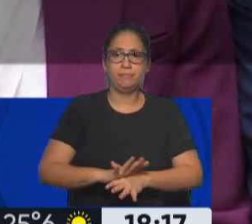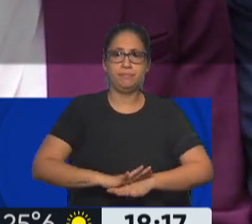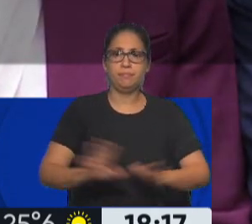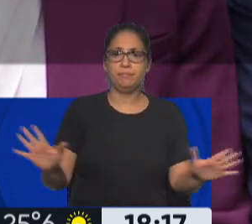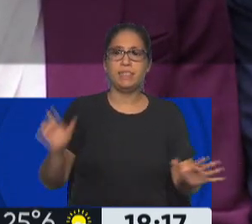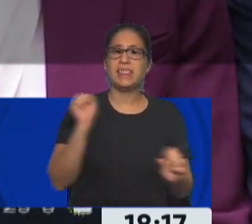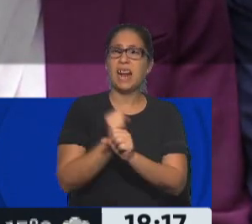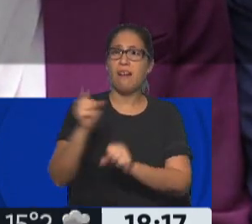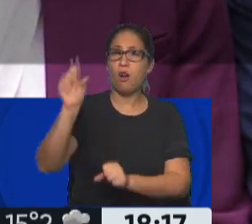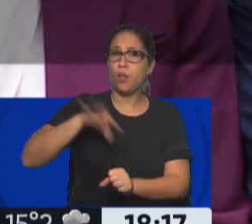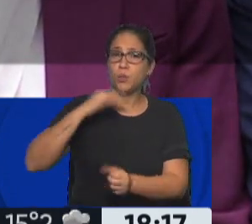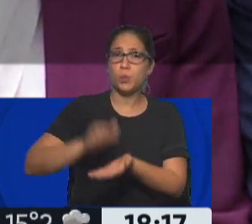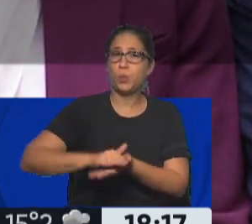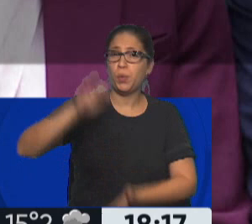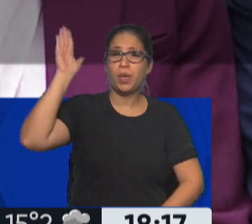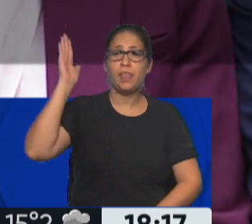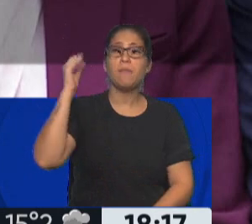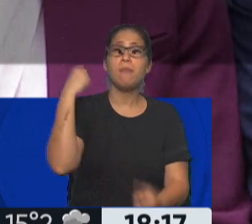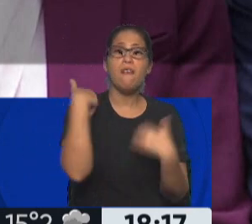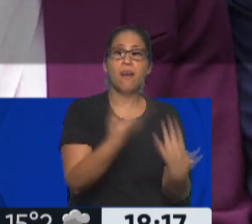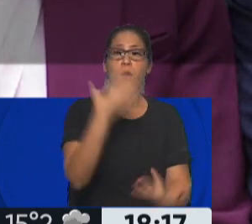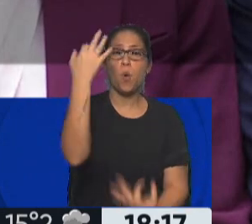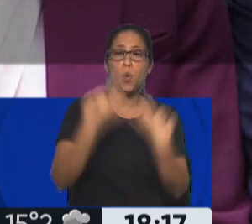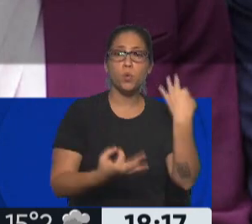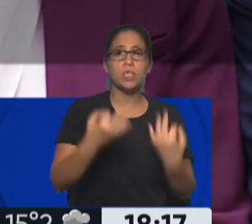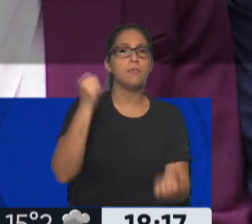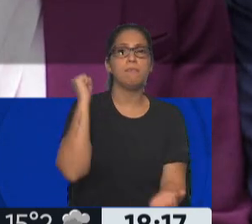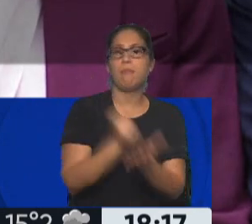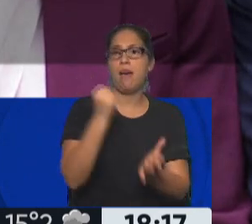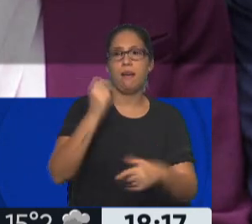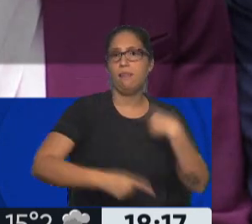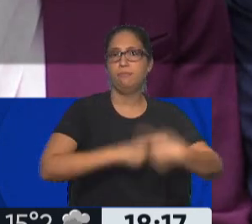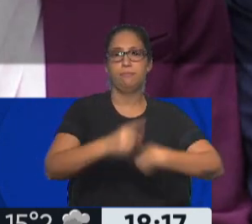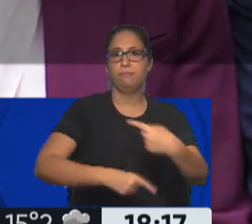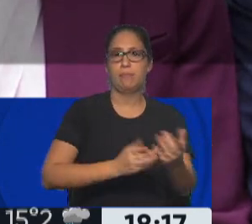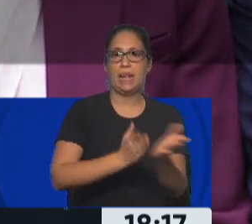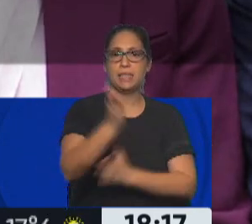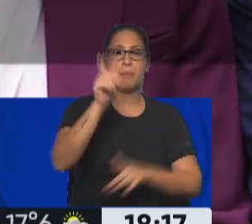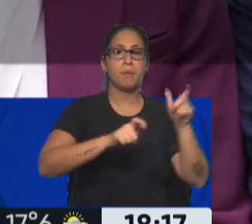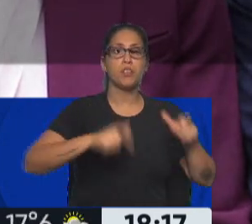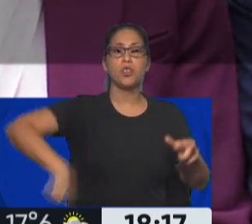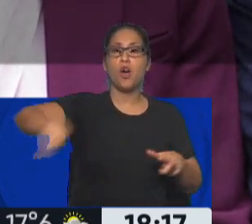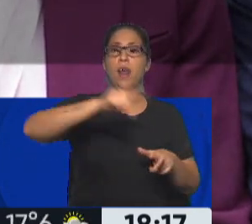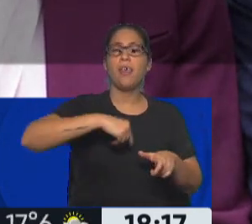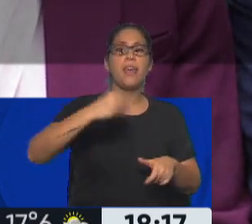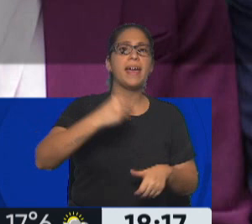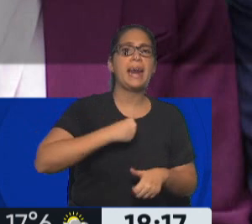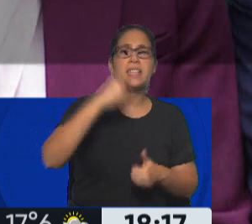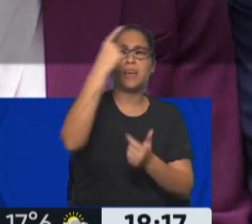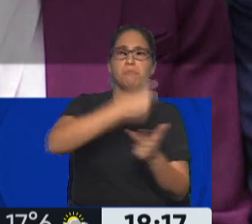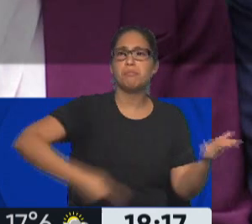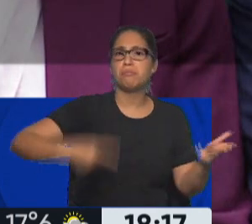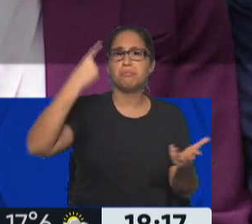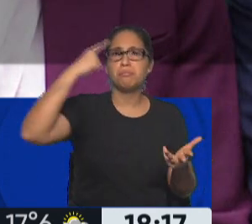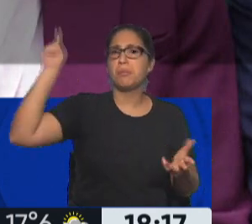on fairness will leave a lasting legacy. And people of all backgrounds and beliefs were inspired by his humility